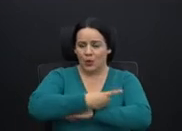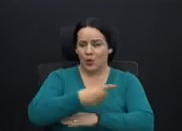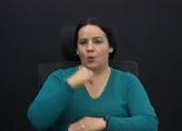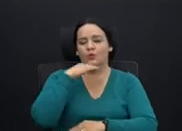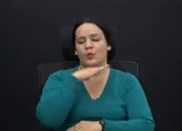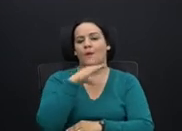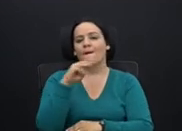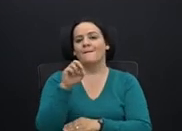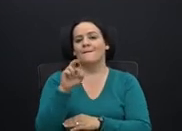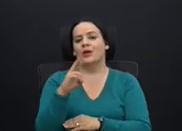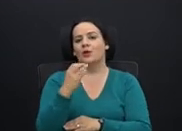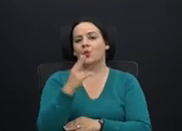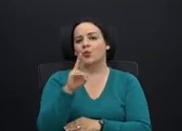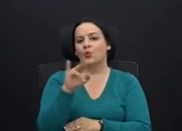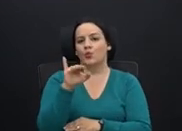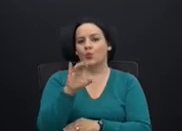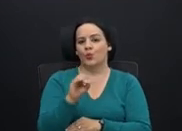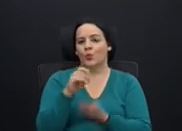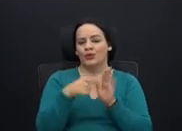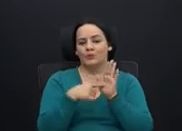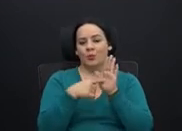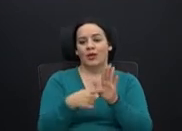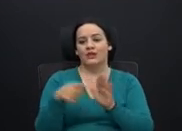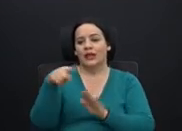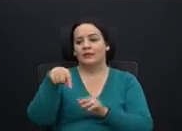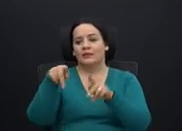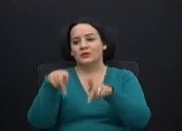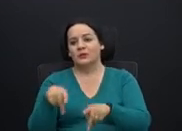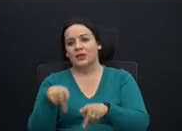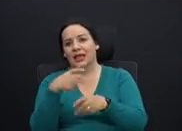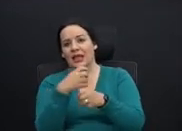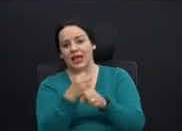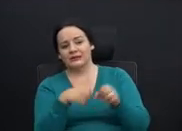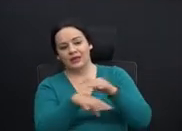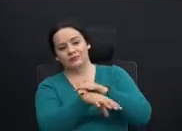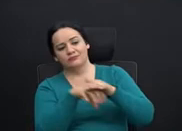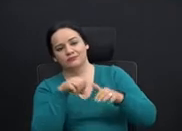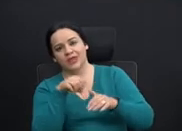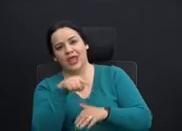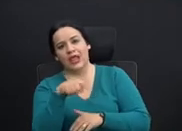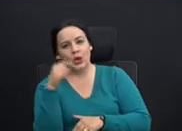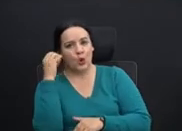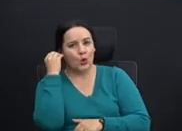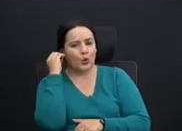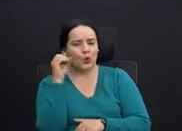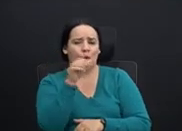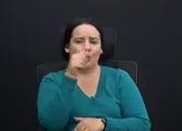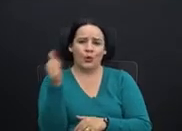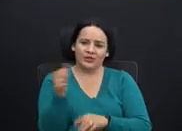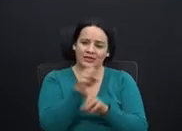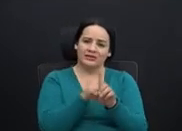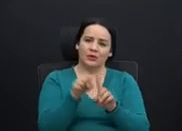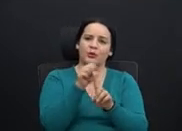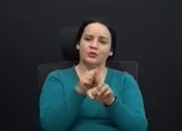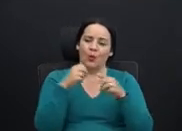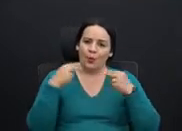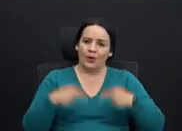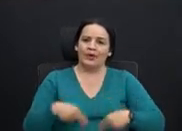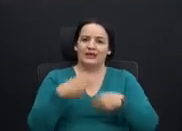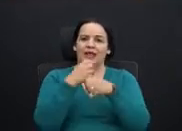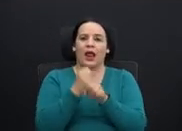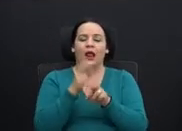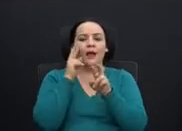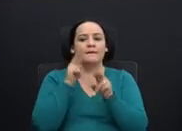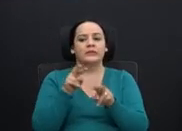a la que son expuestos quienes realizan la explotación ilegal de oro es también otro drama humano que se realiza a vista